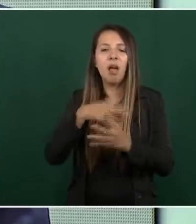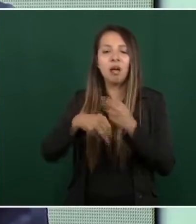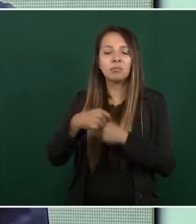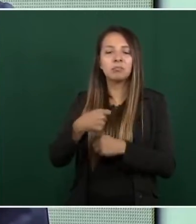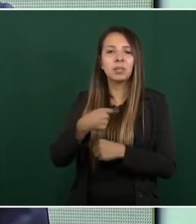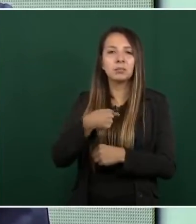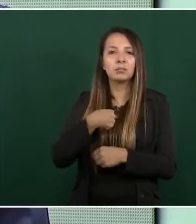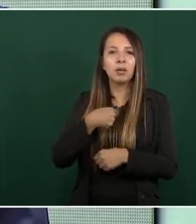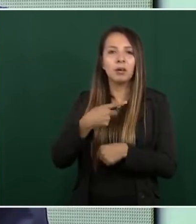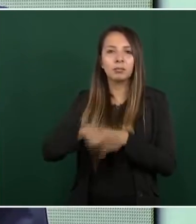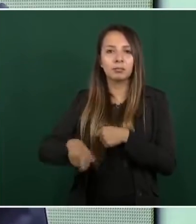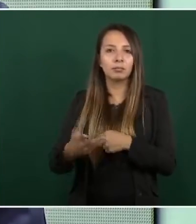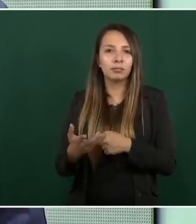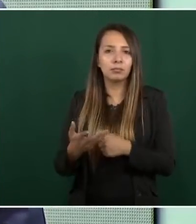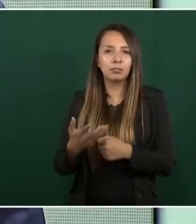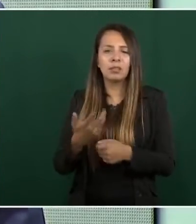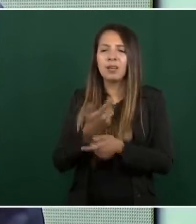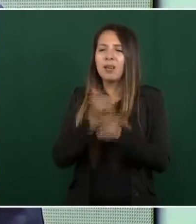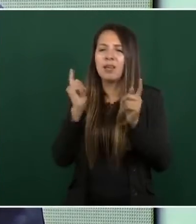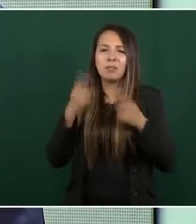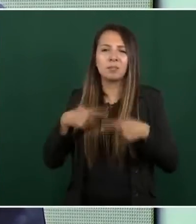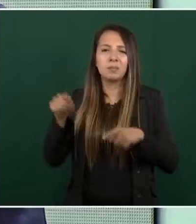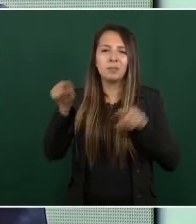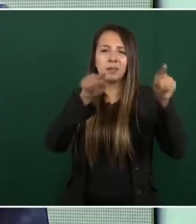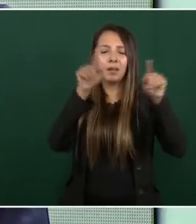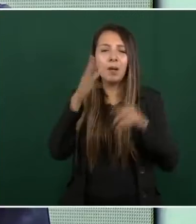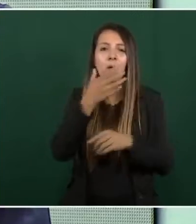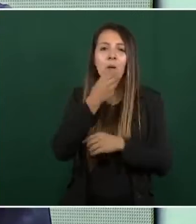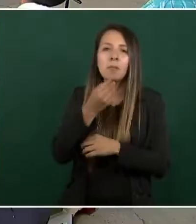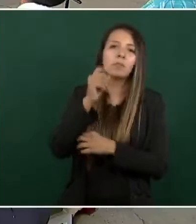Sea cualquier persona, hombre o mujer.